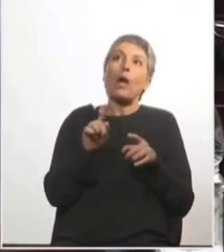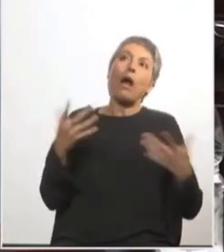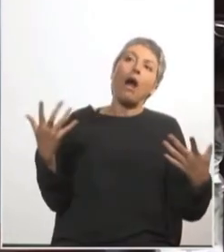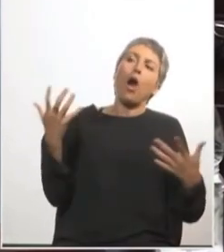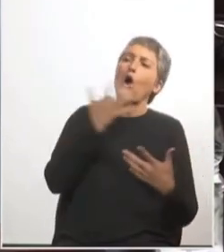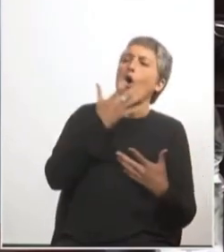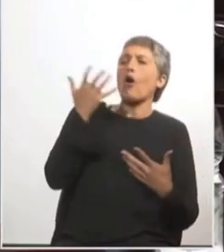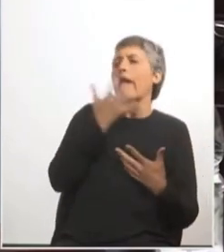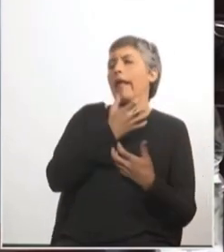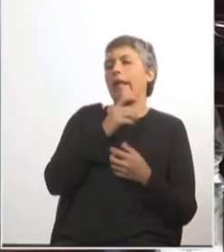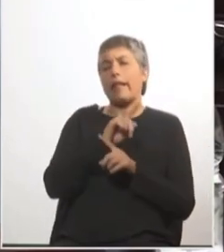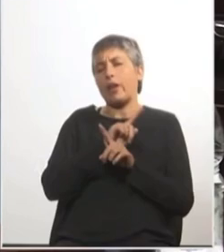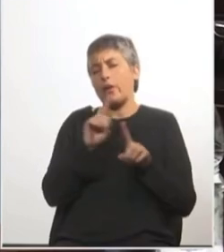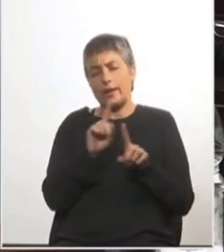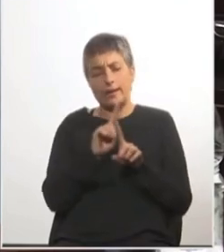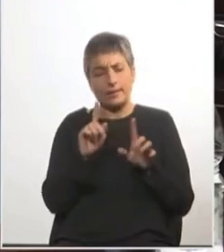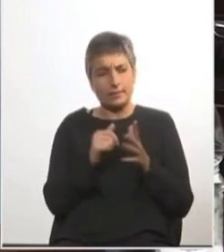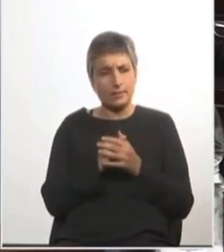dramático.